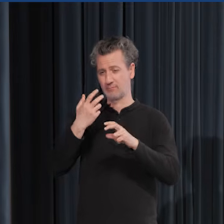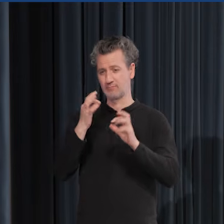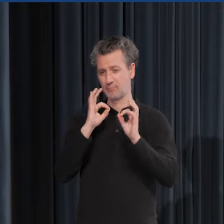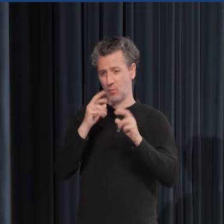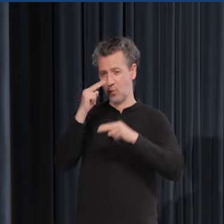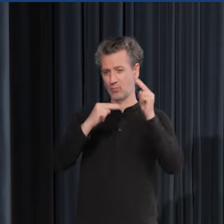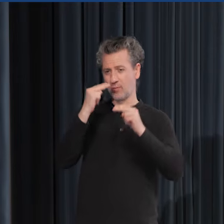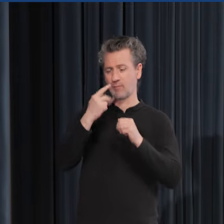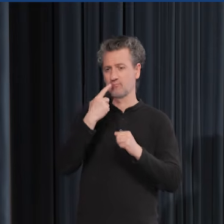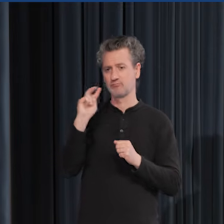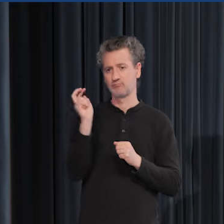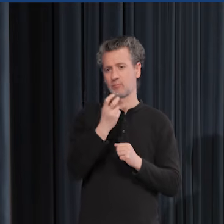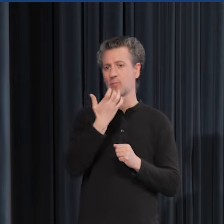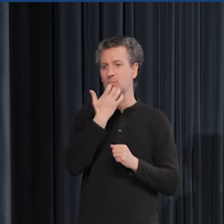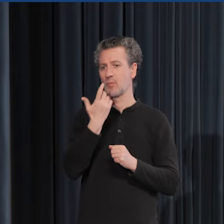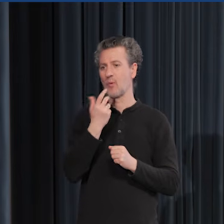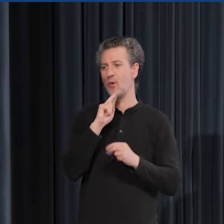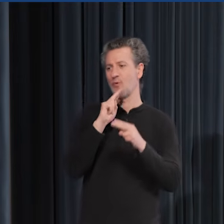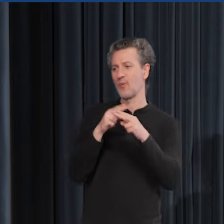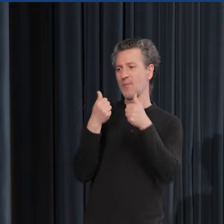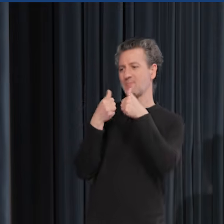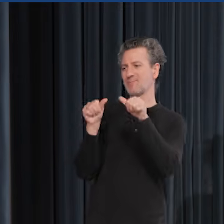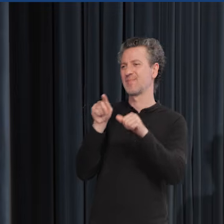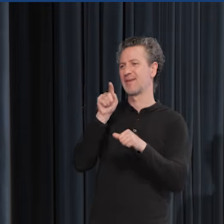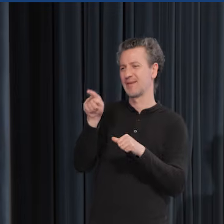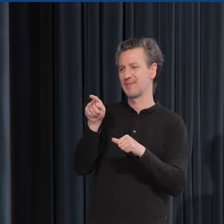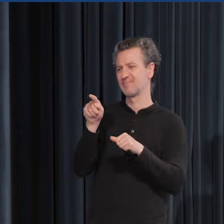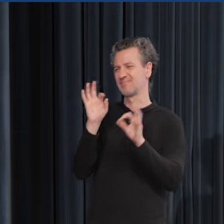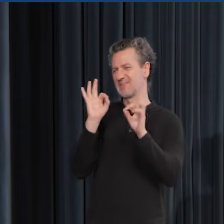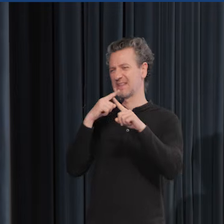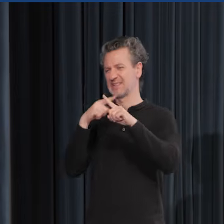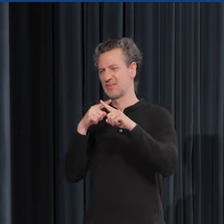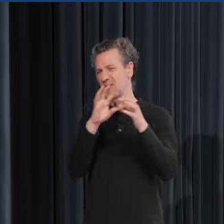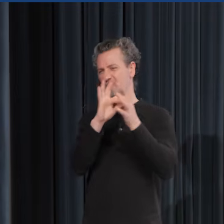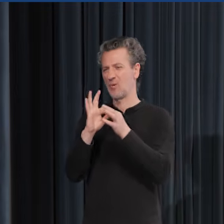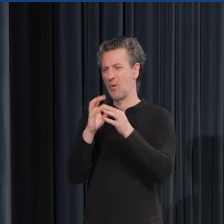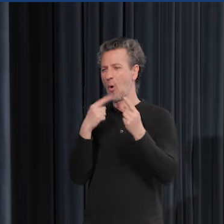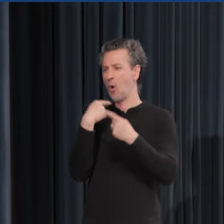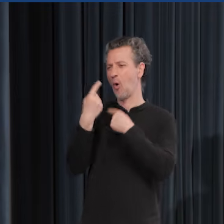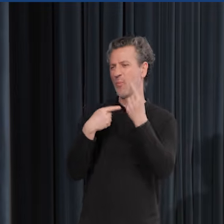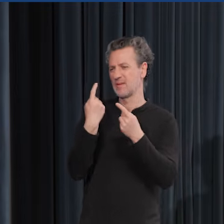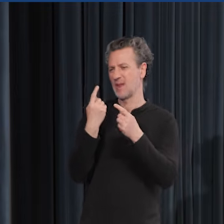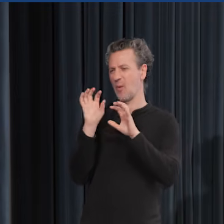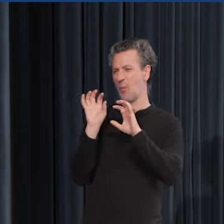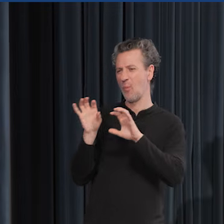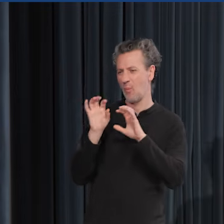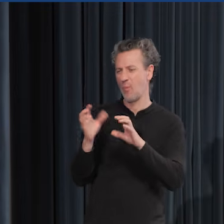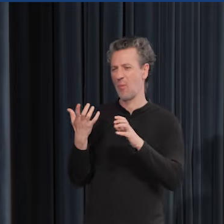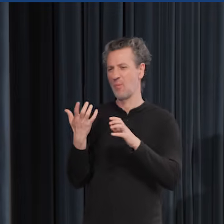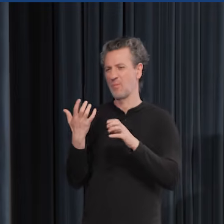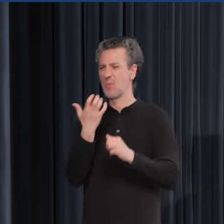son variadas, como pueden ser apodos con connotaciones sexuales, comentarios denigrantes, bromas sexuales